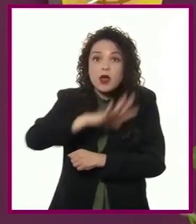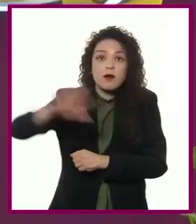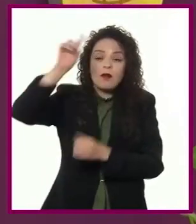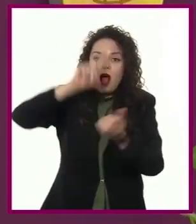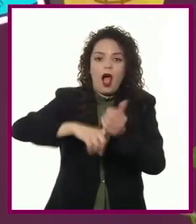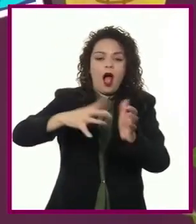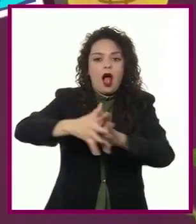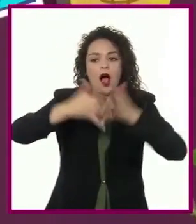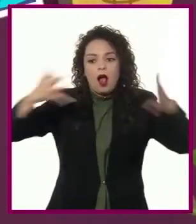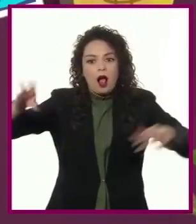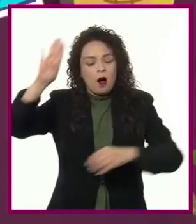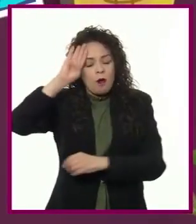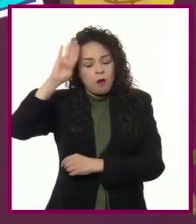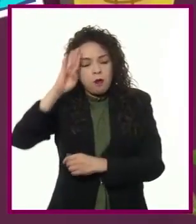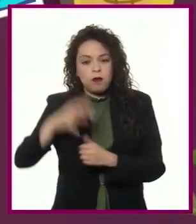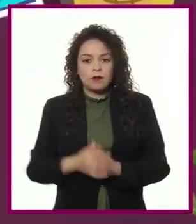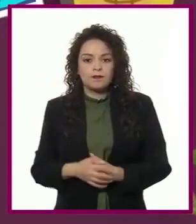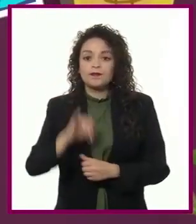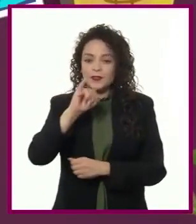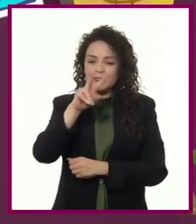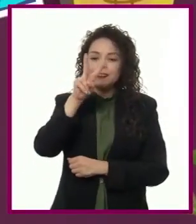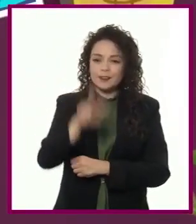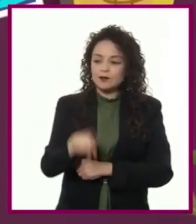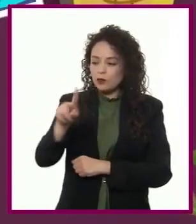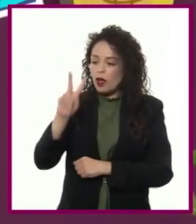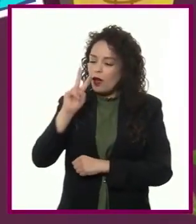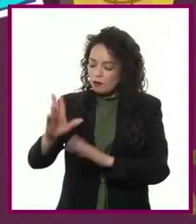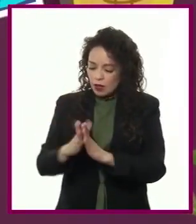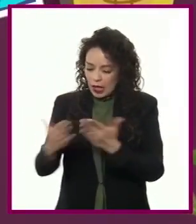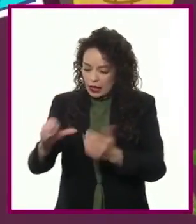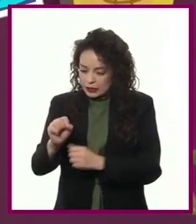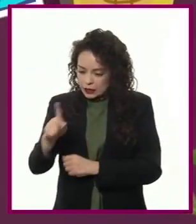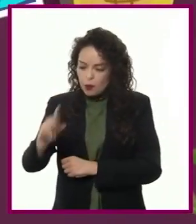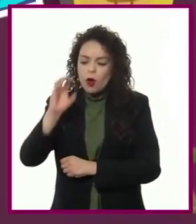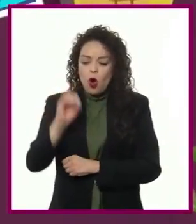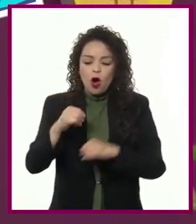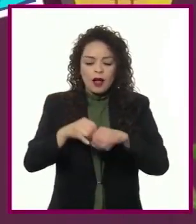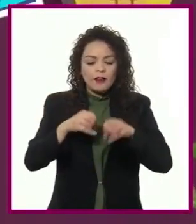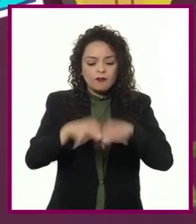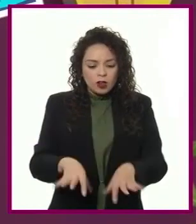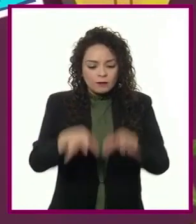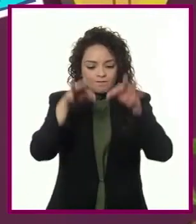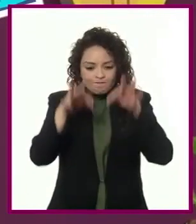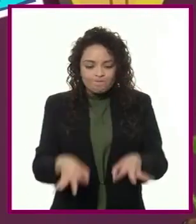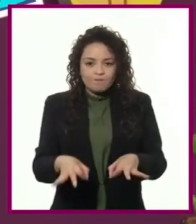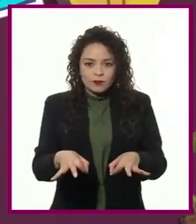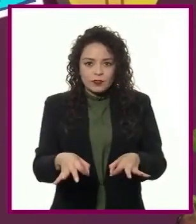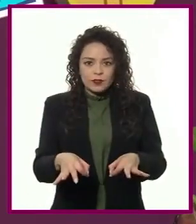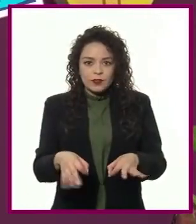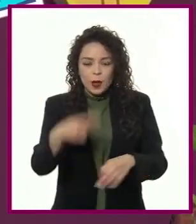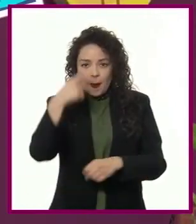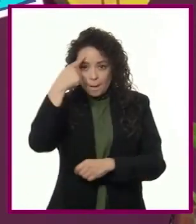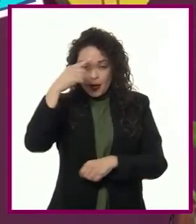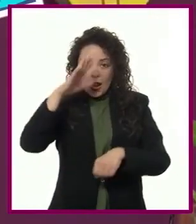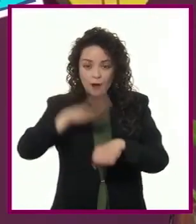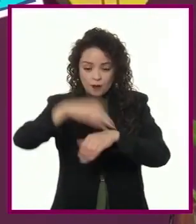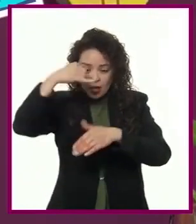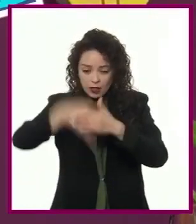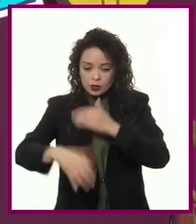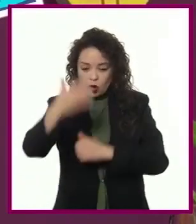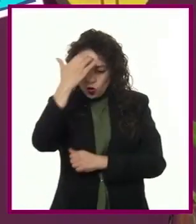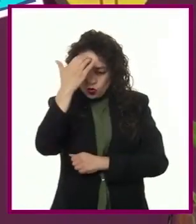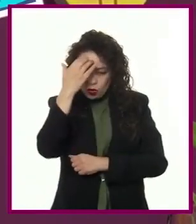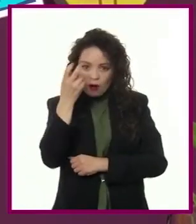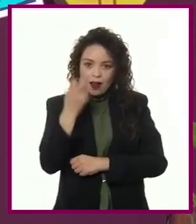Exactamente. Consulten su libro de texto o fuentes fiables de información para que puedan conocer más y resolver las